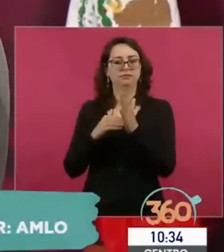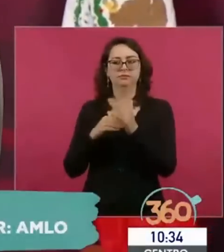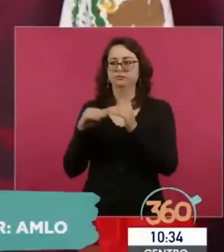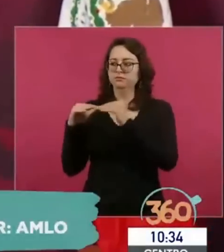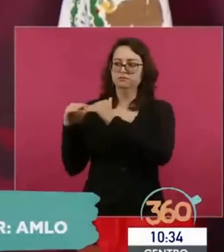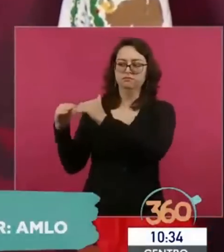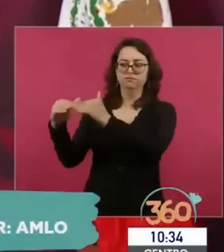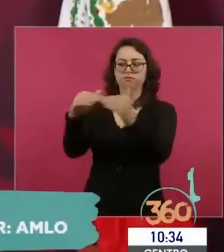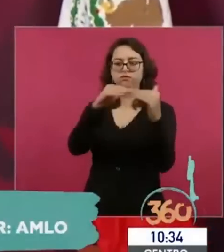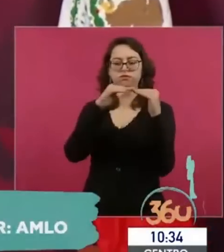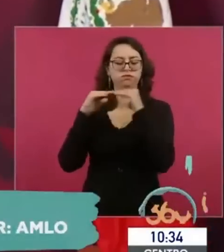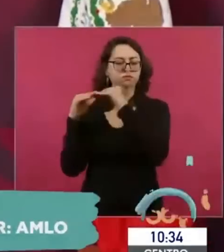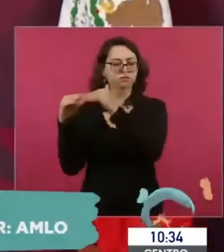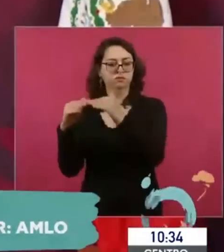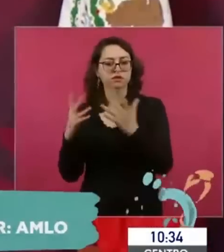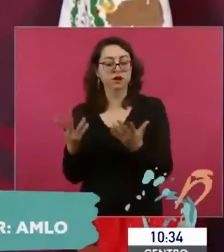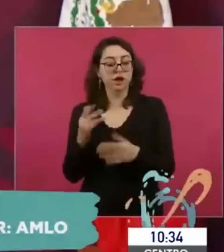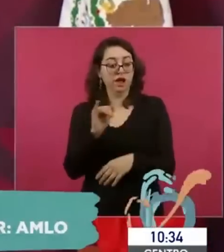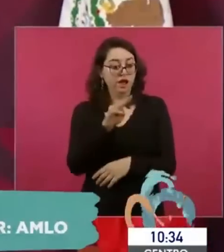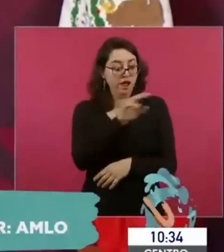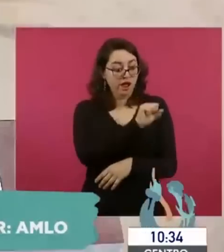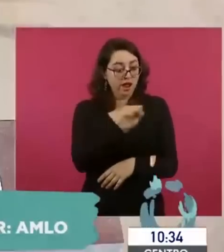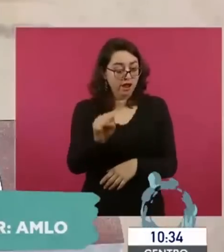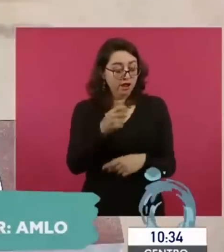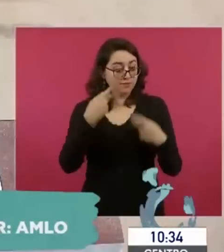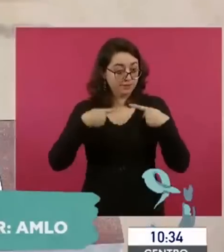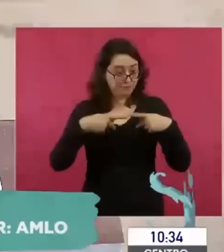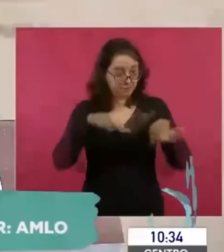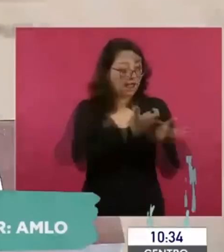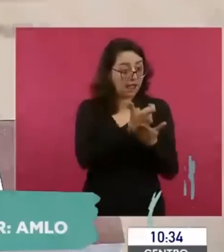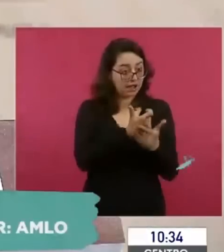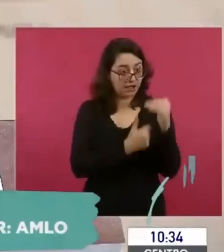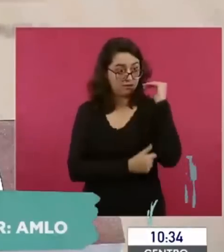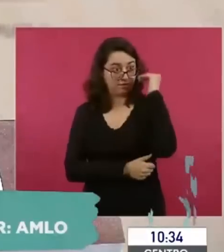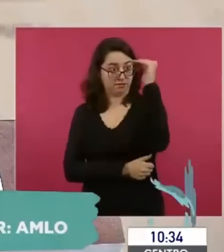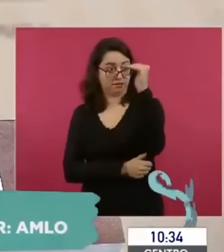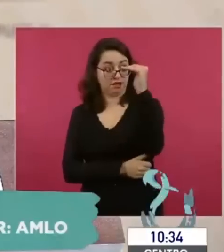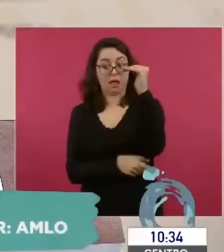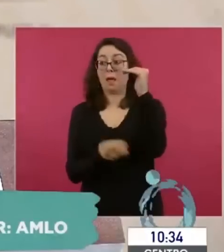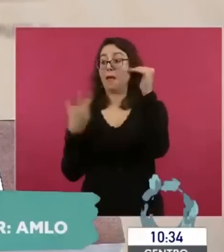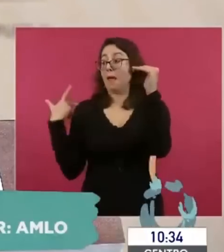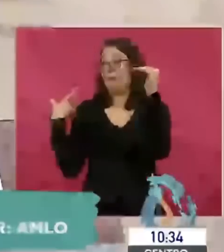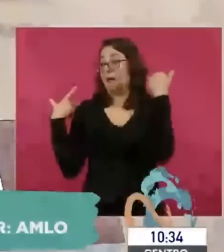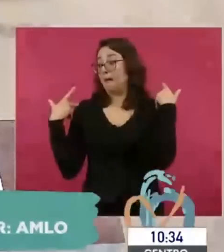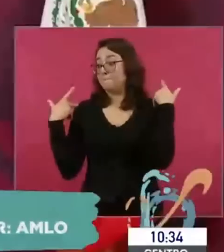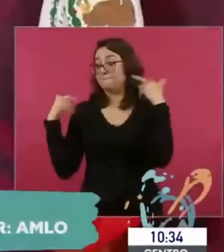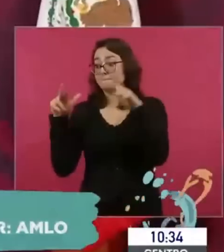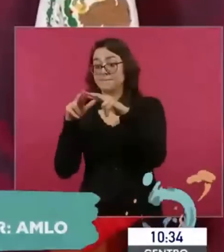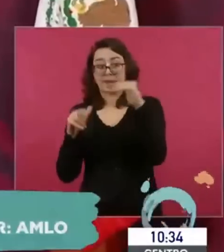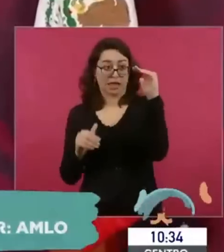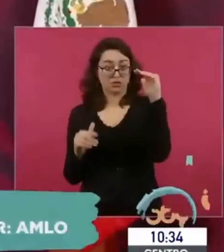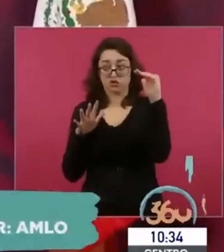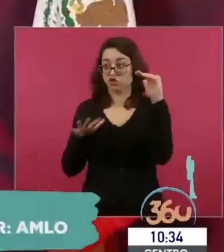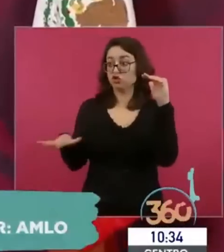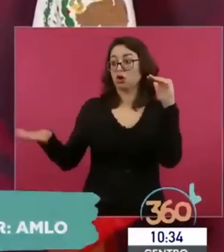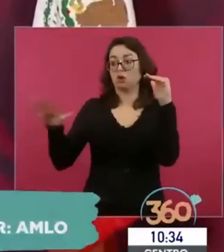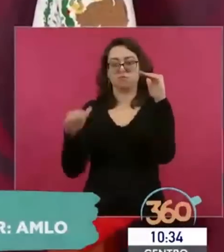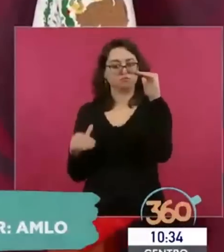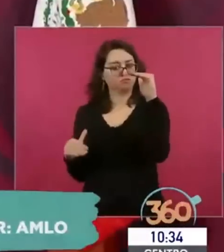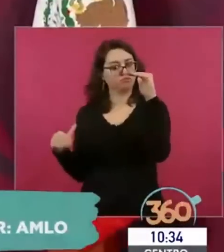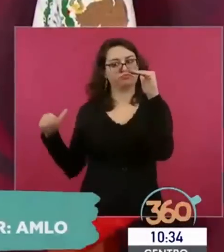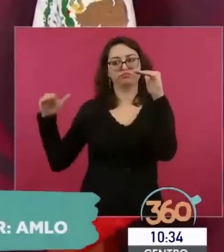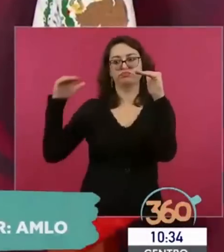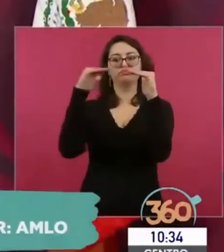de lo que gana un trabajador inscrito al seguro social ningún maestro va a ganar menos de